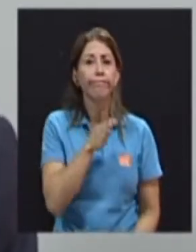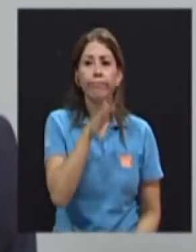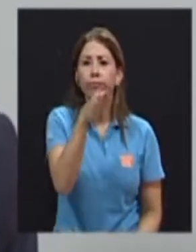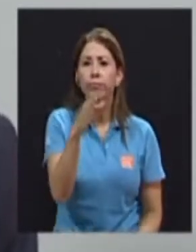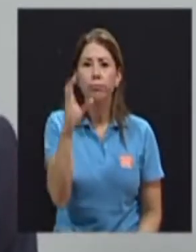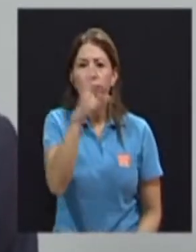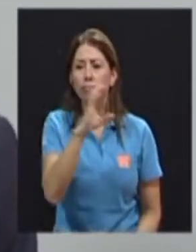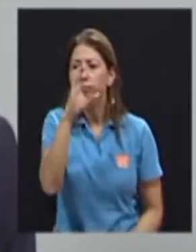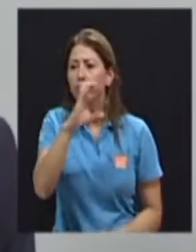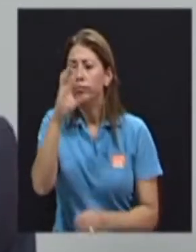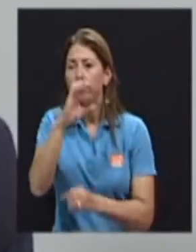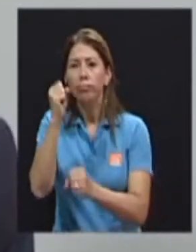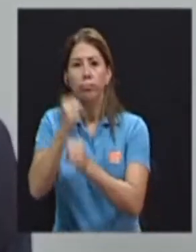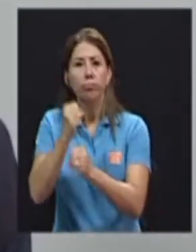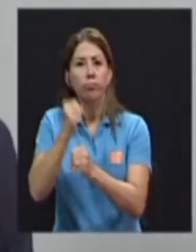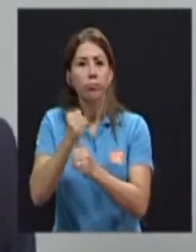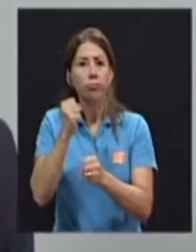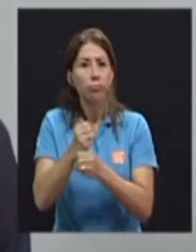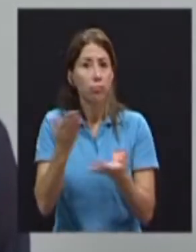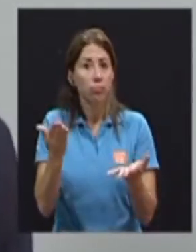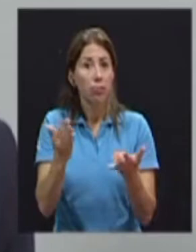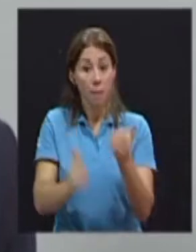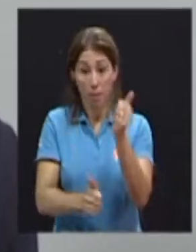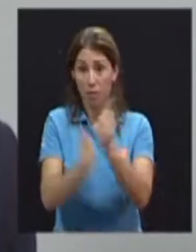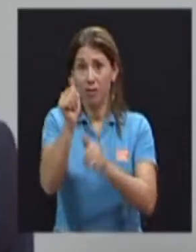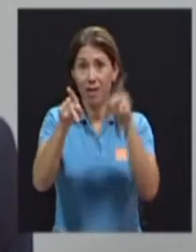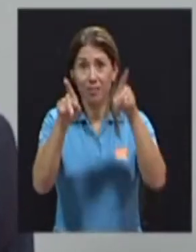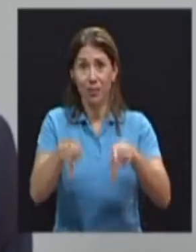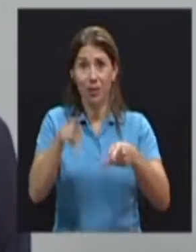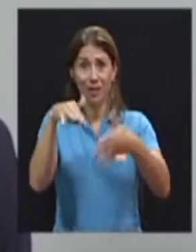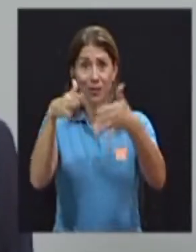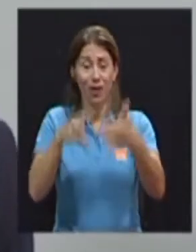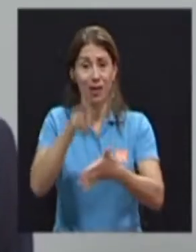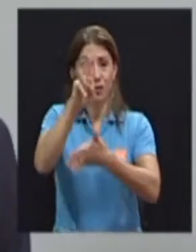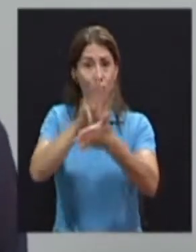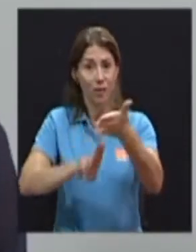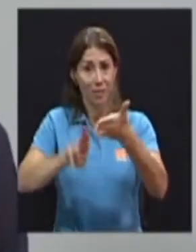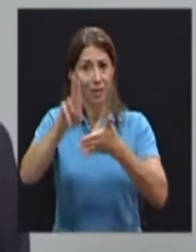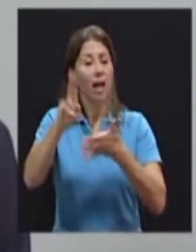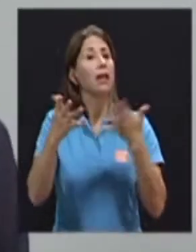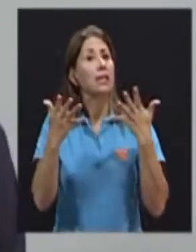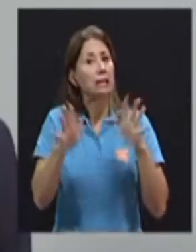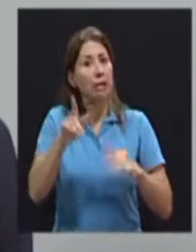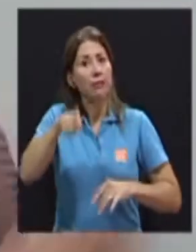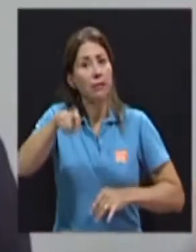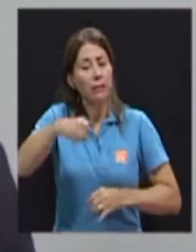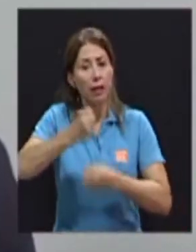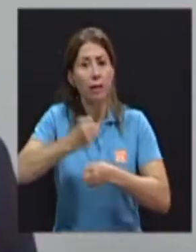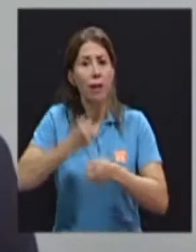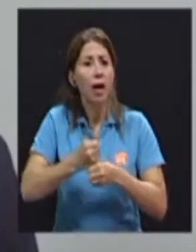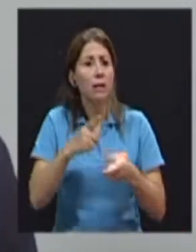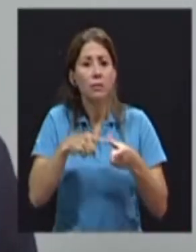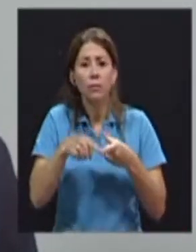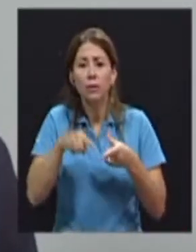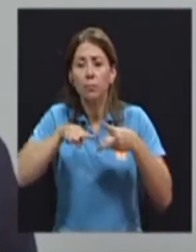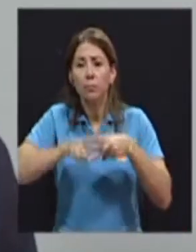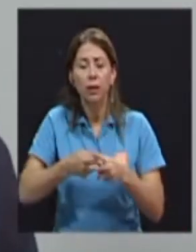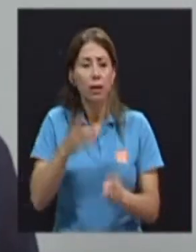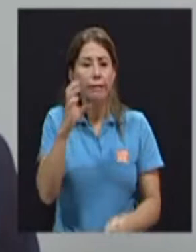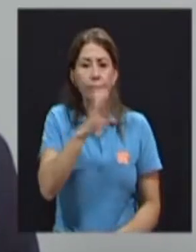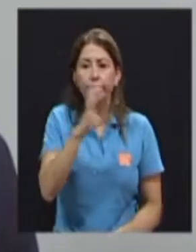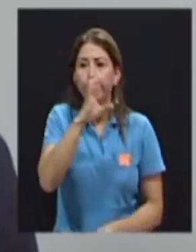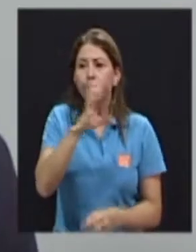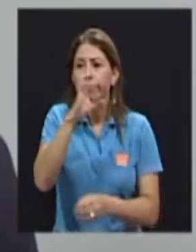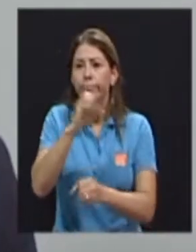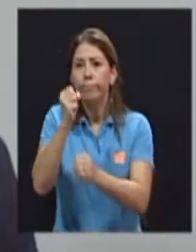los estudiantes lo hacen en edades en las que asumen nuevos retos laborales, entonces,